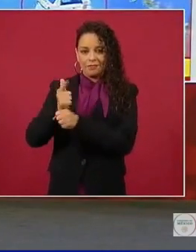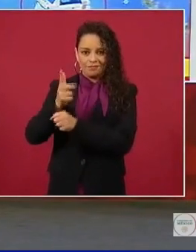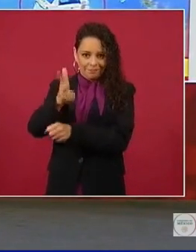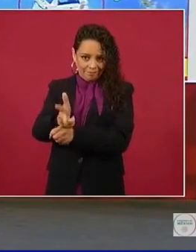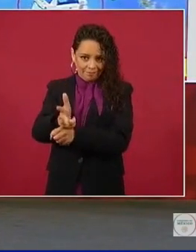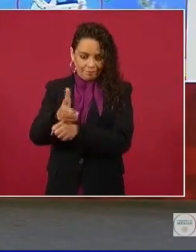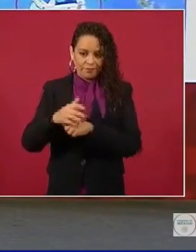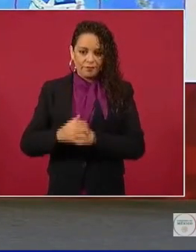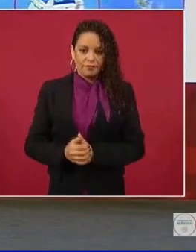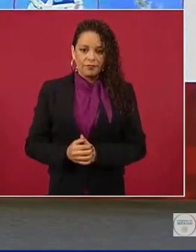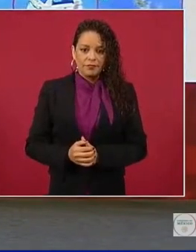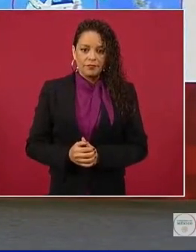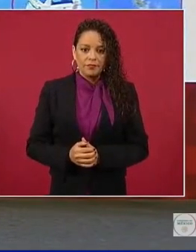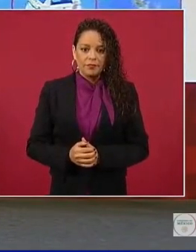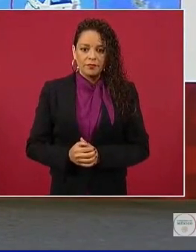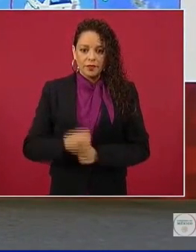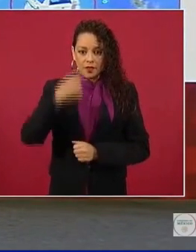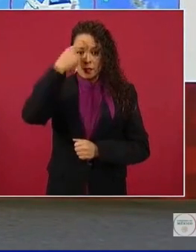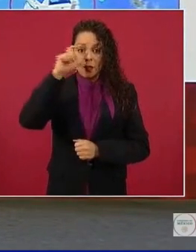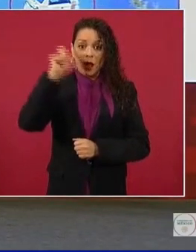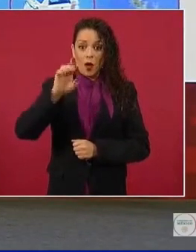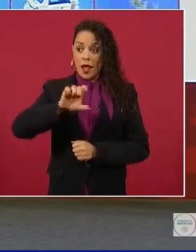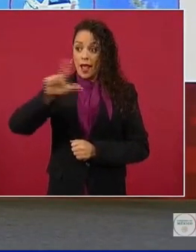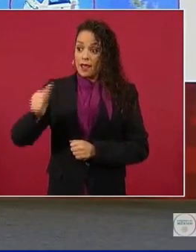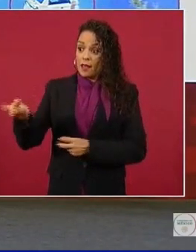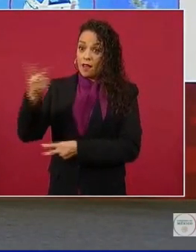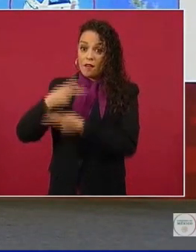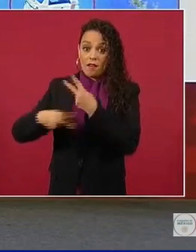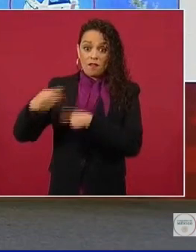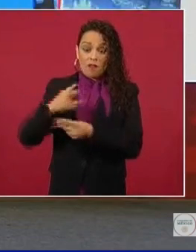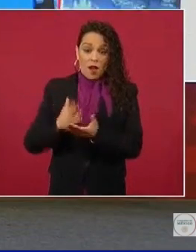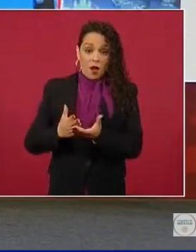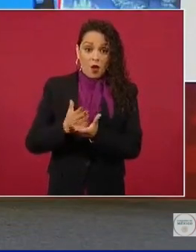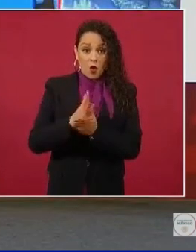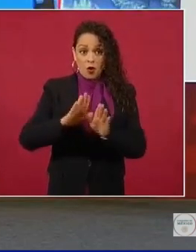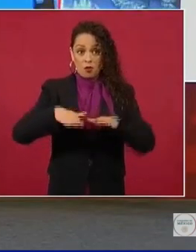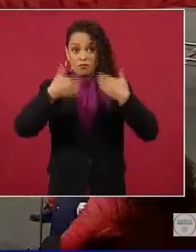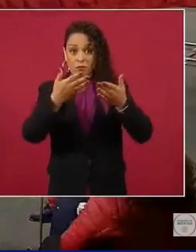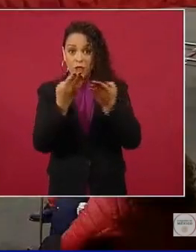momento preciso en que ella arribará a su domicilio siguiente